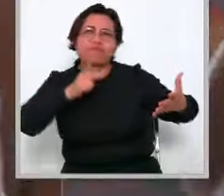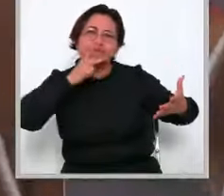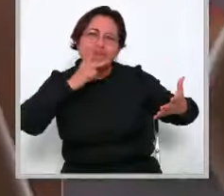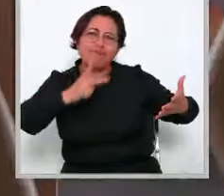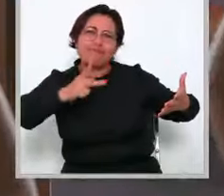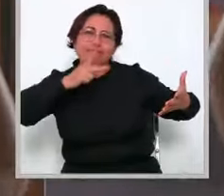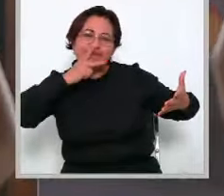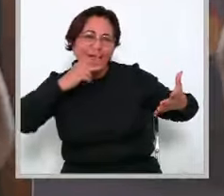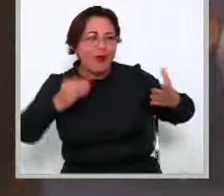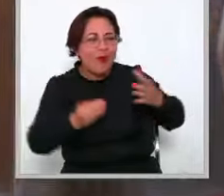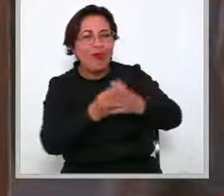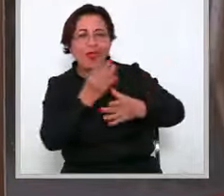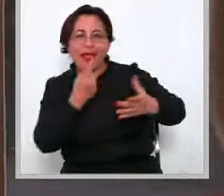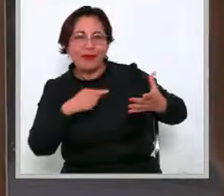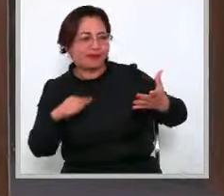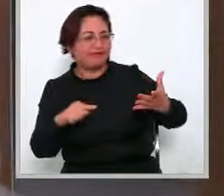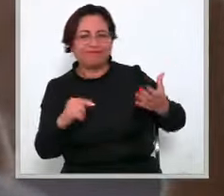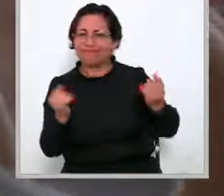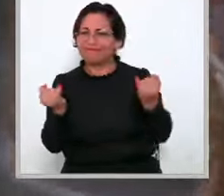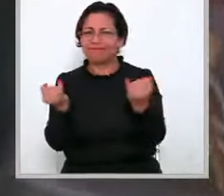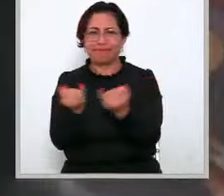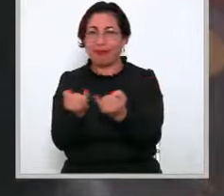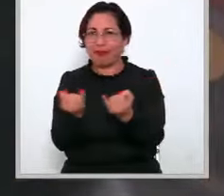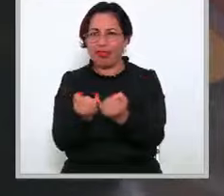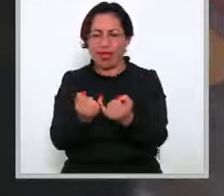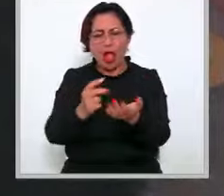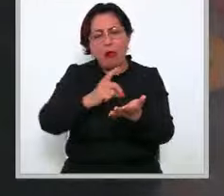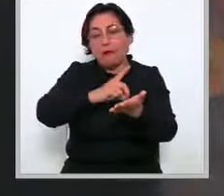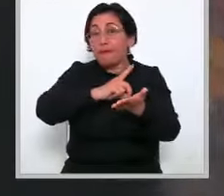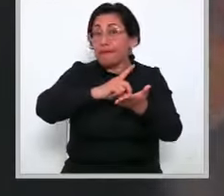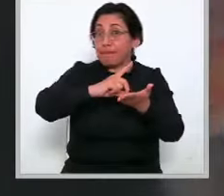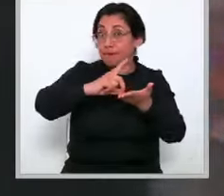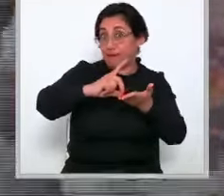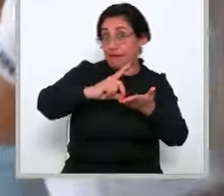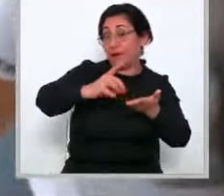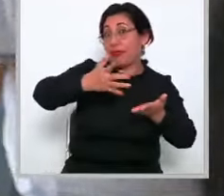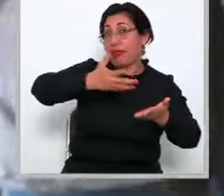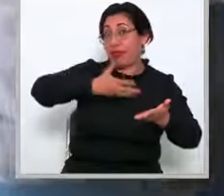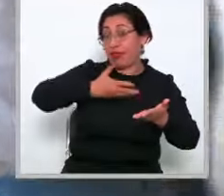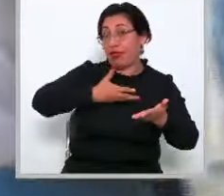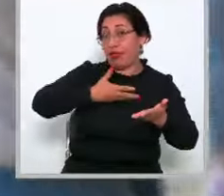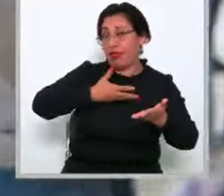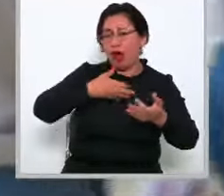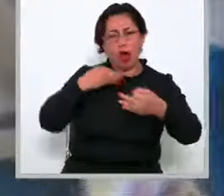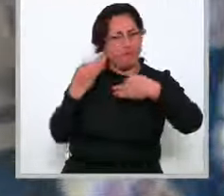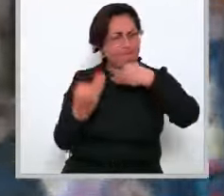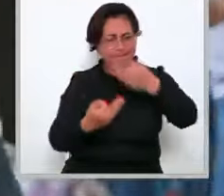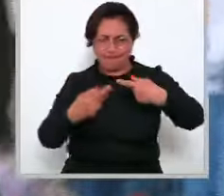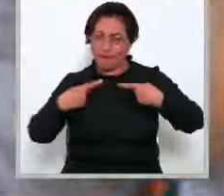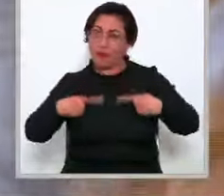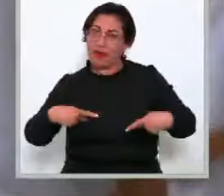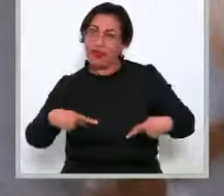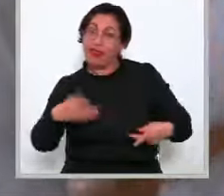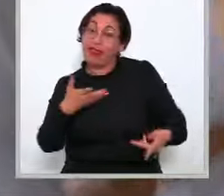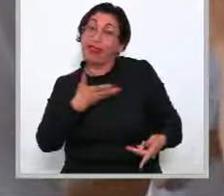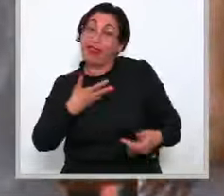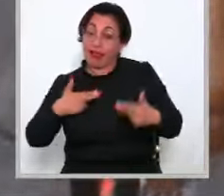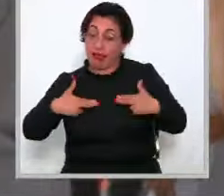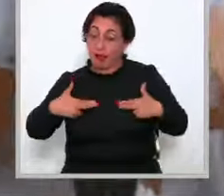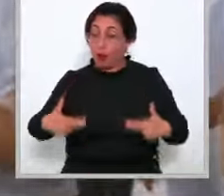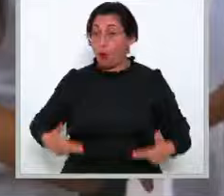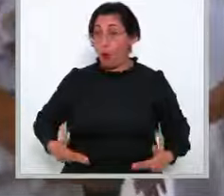a la información, un derecho que todas y todos tenemos desde que nacemos. Y obviamente para poder igual